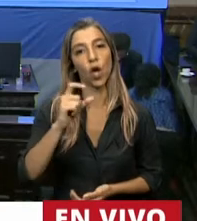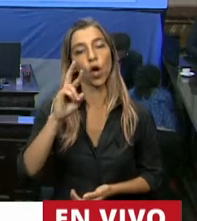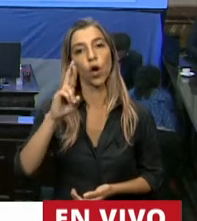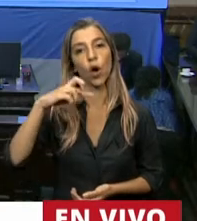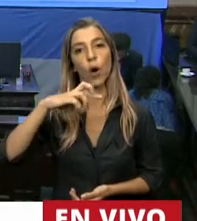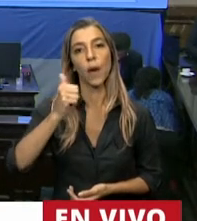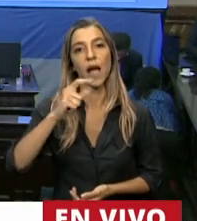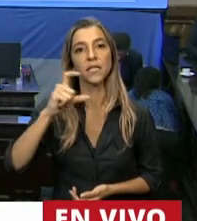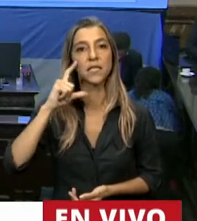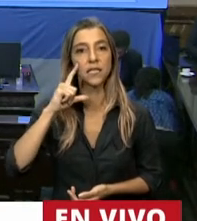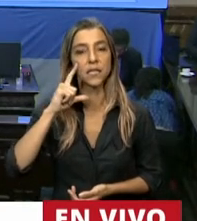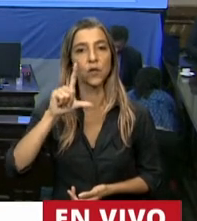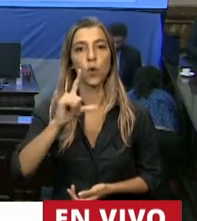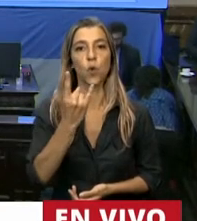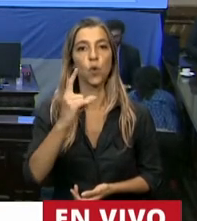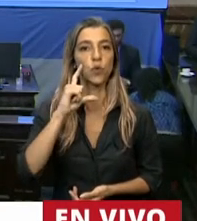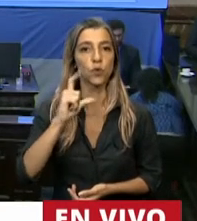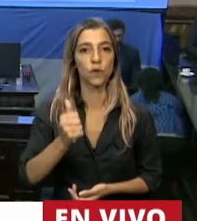Corpacci Lucía.